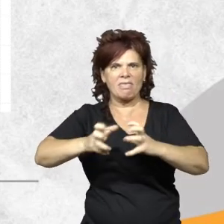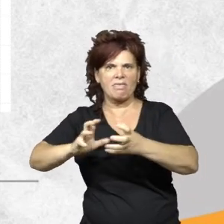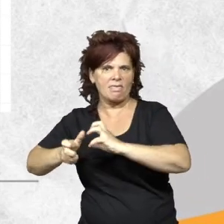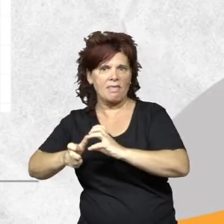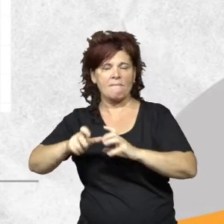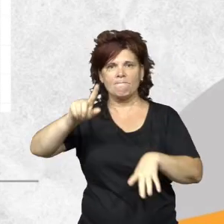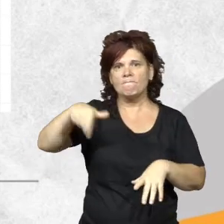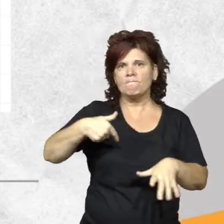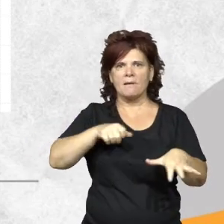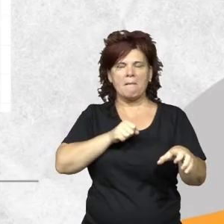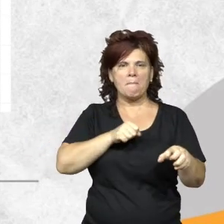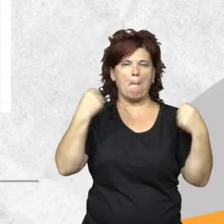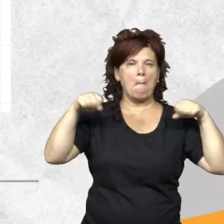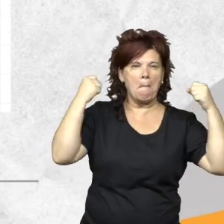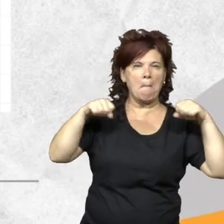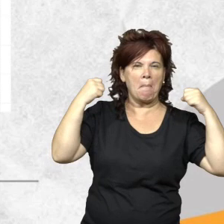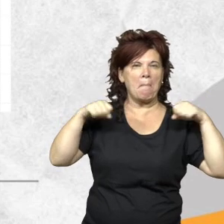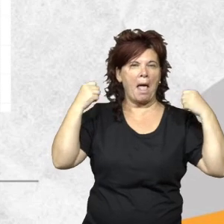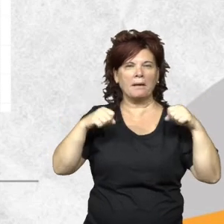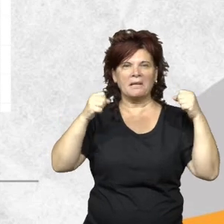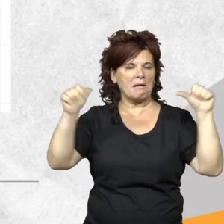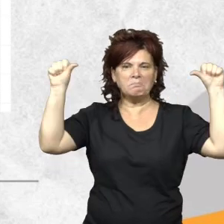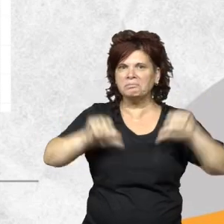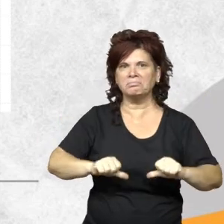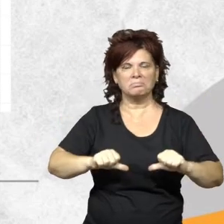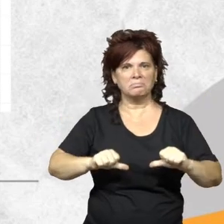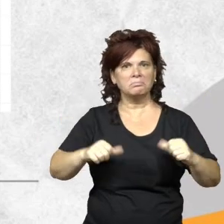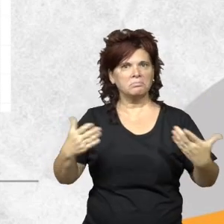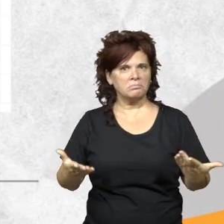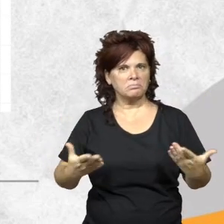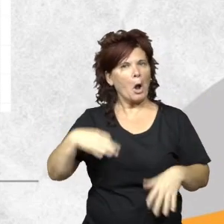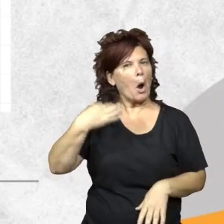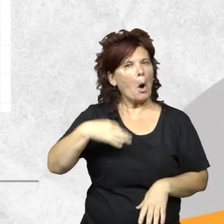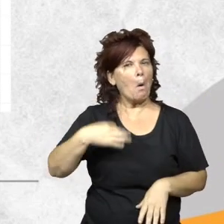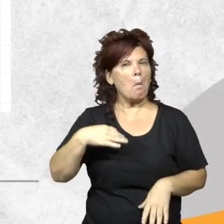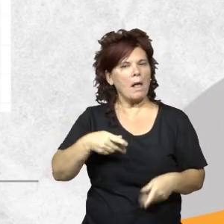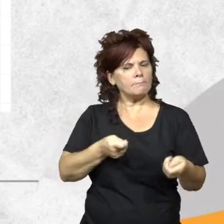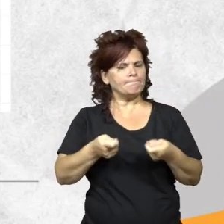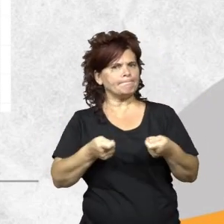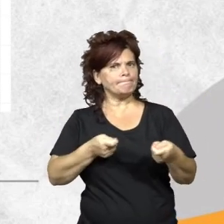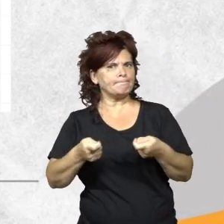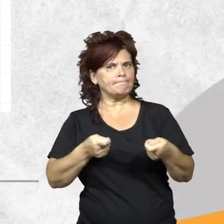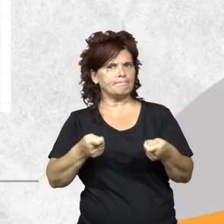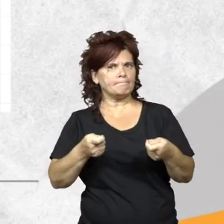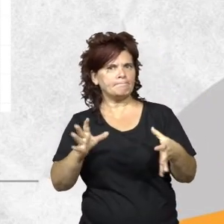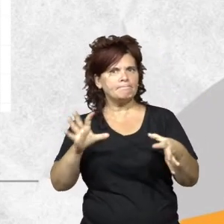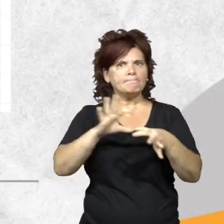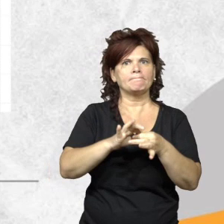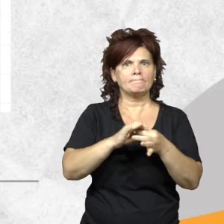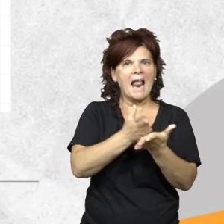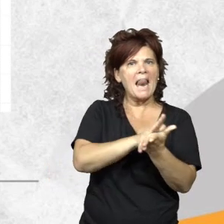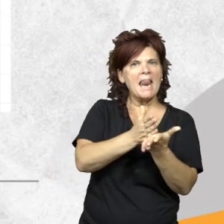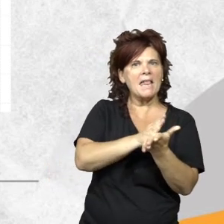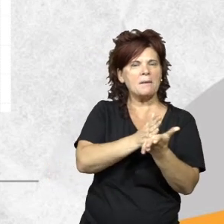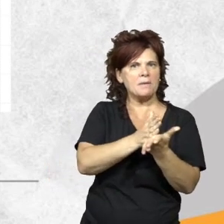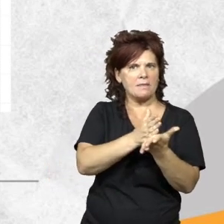ejercicio abusivo de concesiones, autorizaciones o derechos ha obligado a regularlas para encuadrarlas en los límites de la